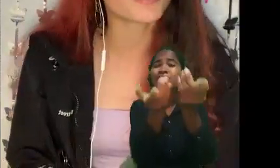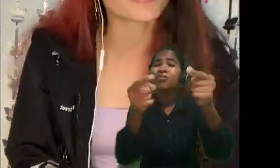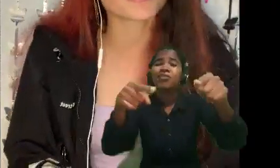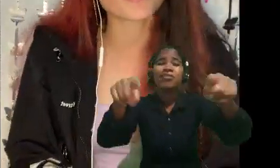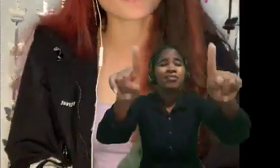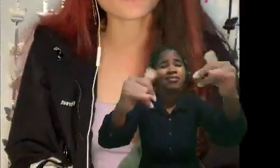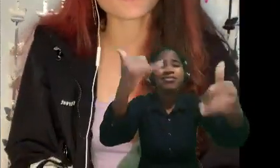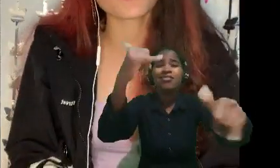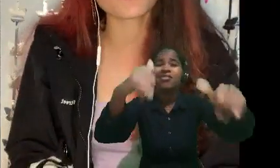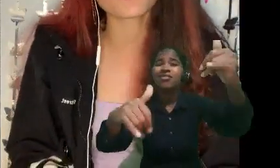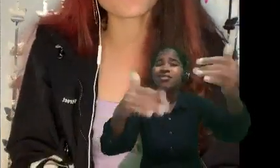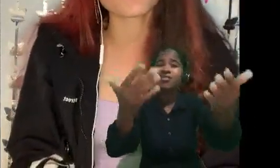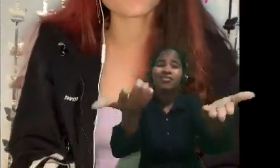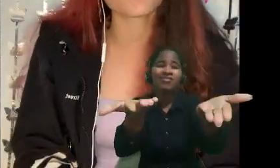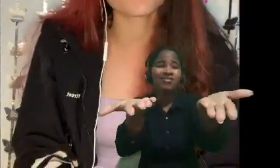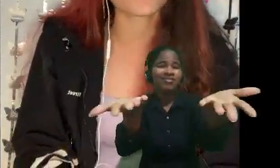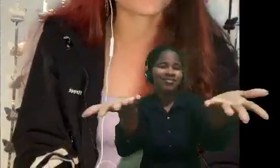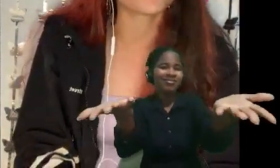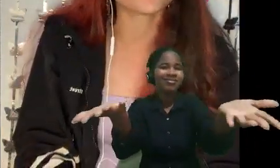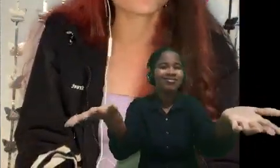mi